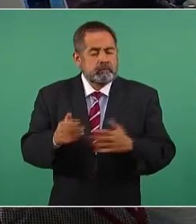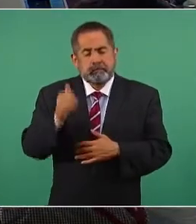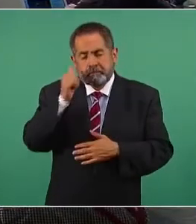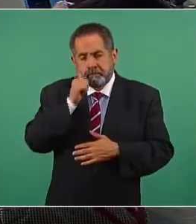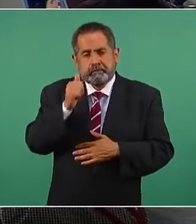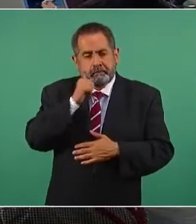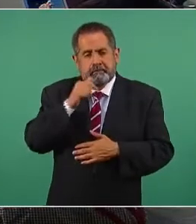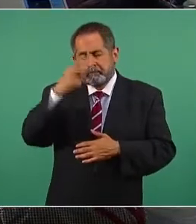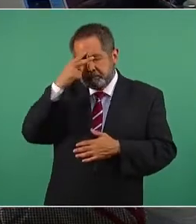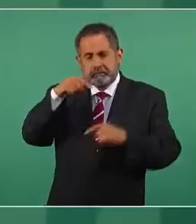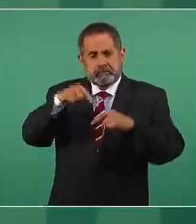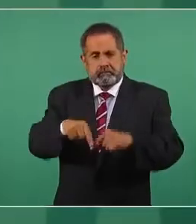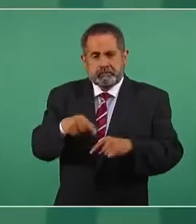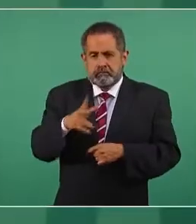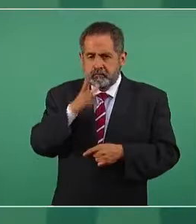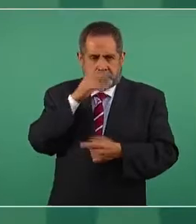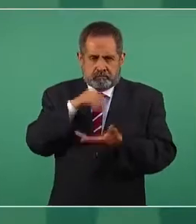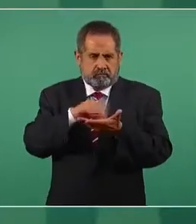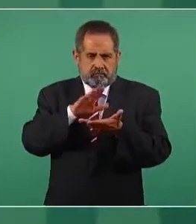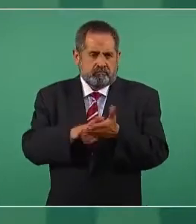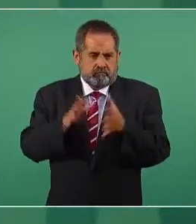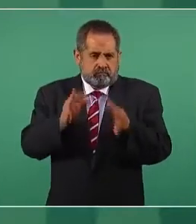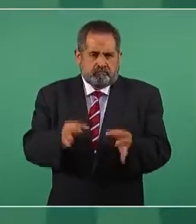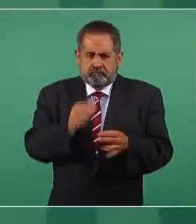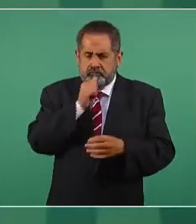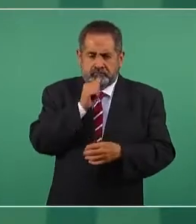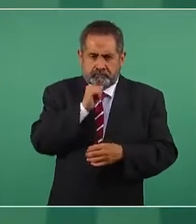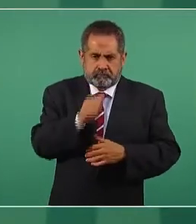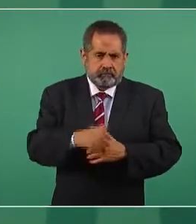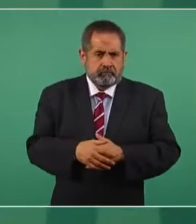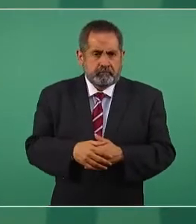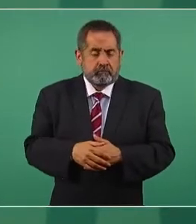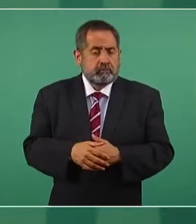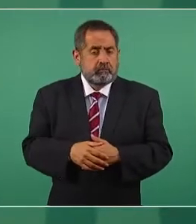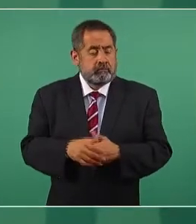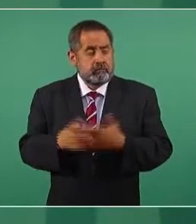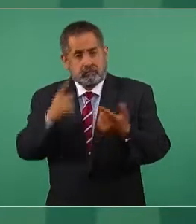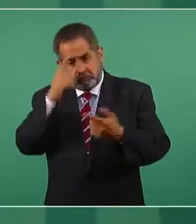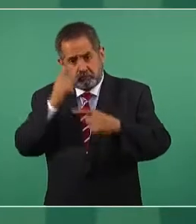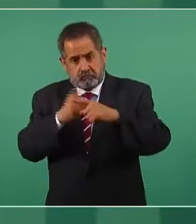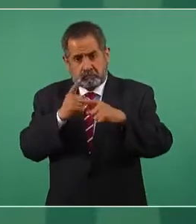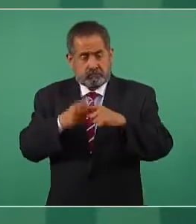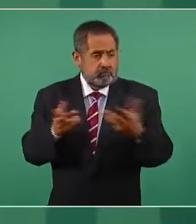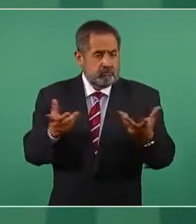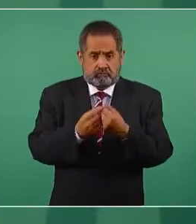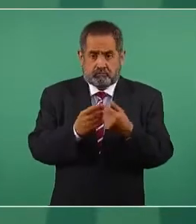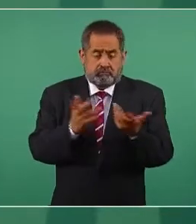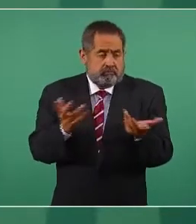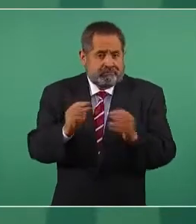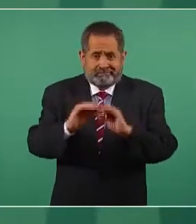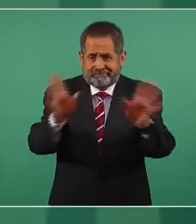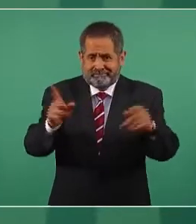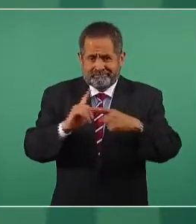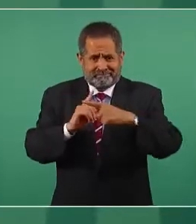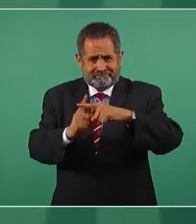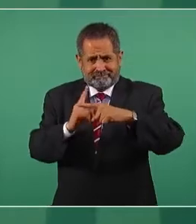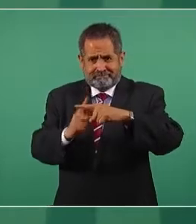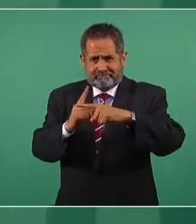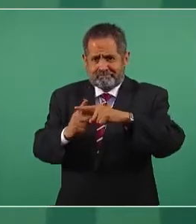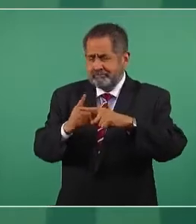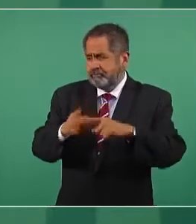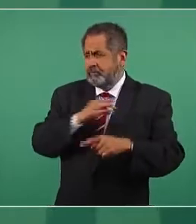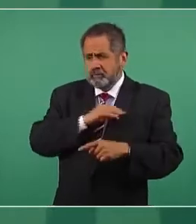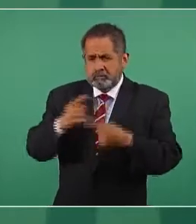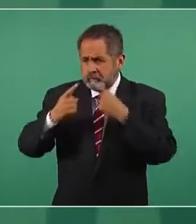estado considerado, pero no tengo confirmación todavía. ¿Pero ven positivo este posible proceso? Sí, claro, nosotros vemos con muy buenos ojos que